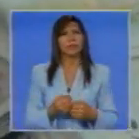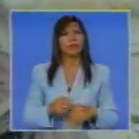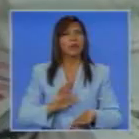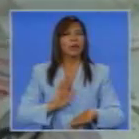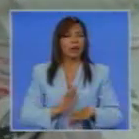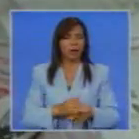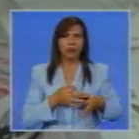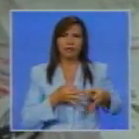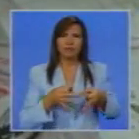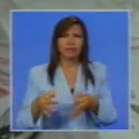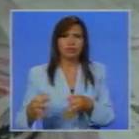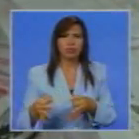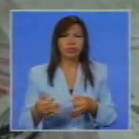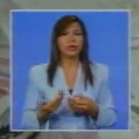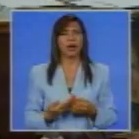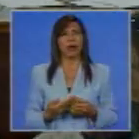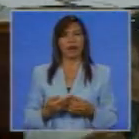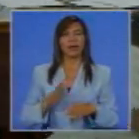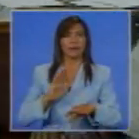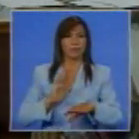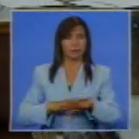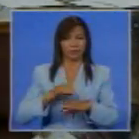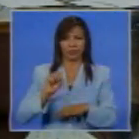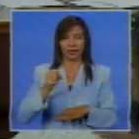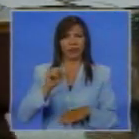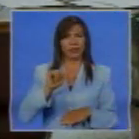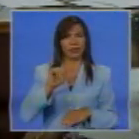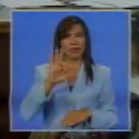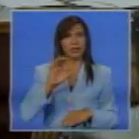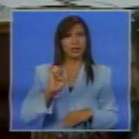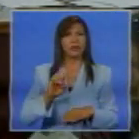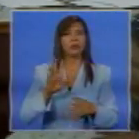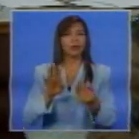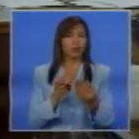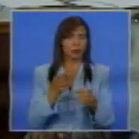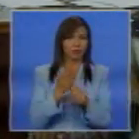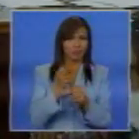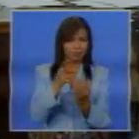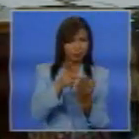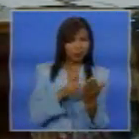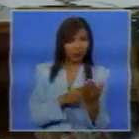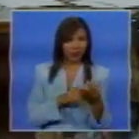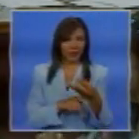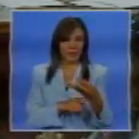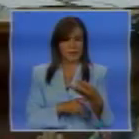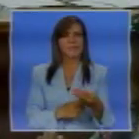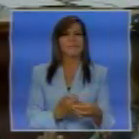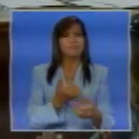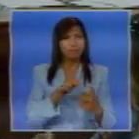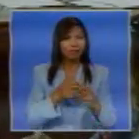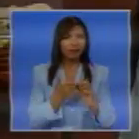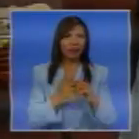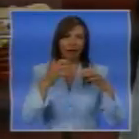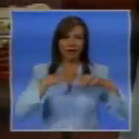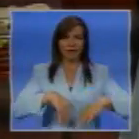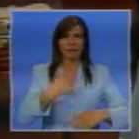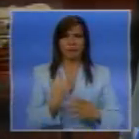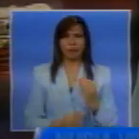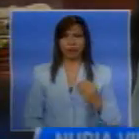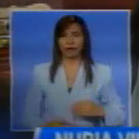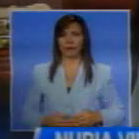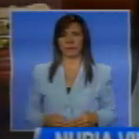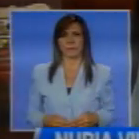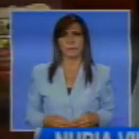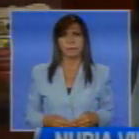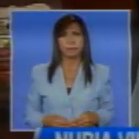el CNE, caería en la empresa Saitel, proveedora del software que colapsó durante el escrutinio. Escuchemos el criterio de la consejera. Sí, le hemos